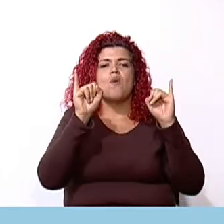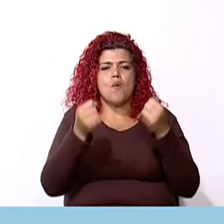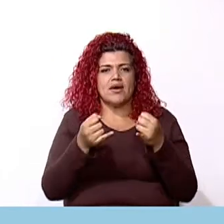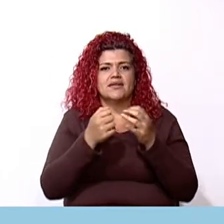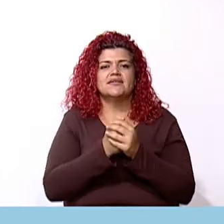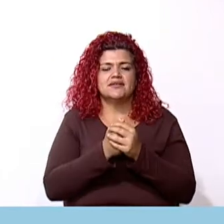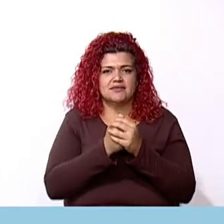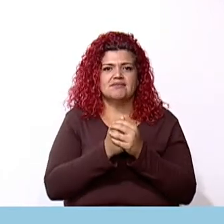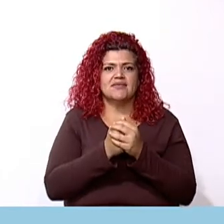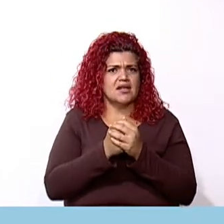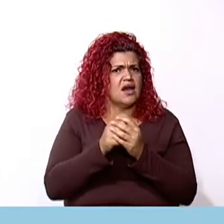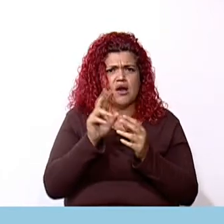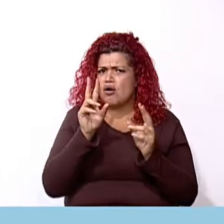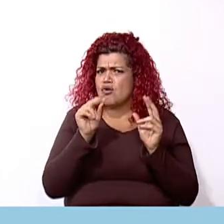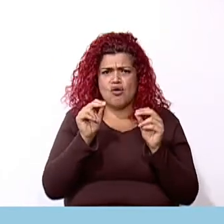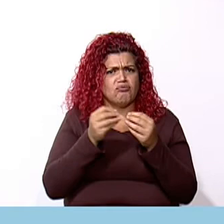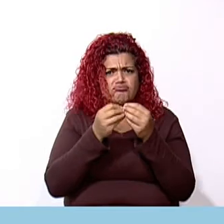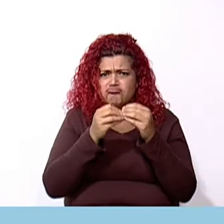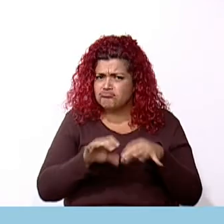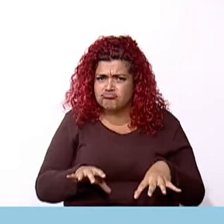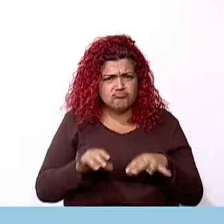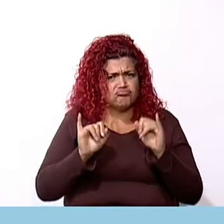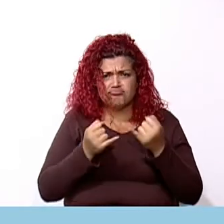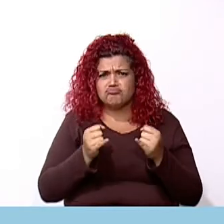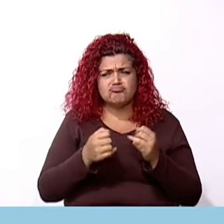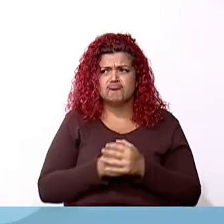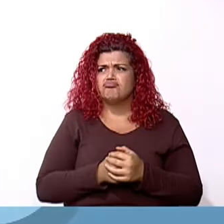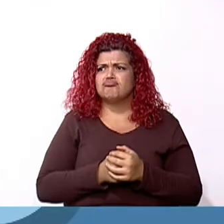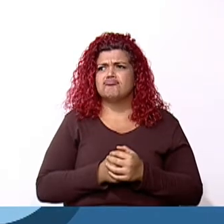juguetes y no han sobrado juguetes.